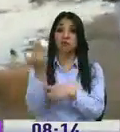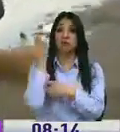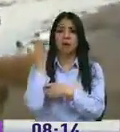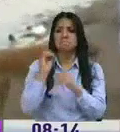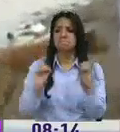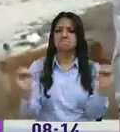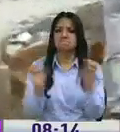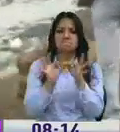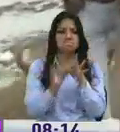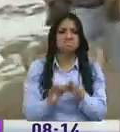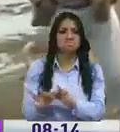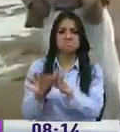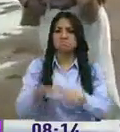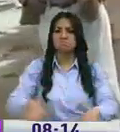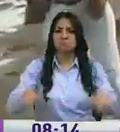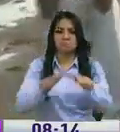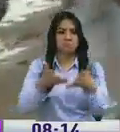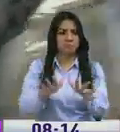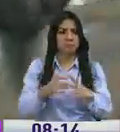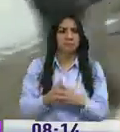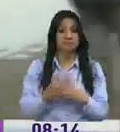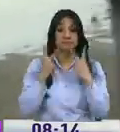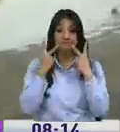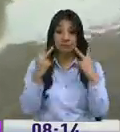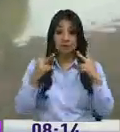realiza el mantenimiento en este lugar